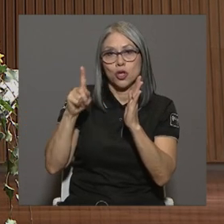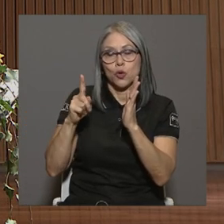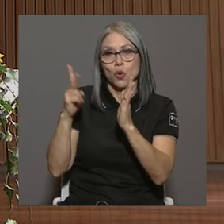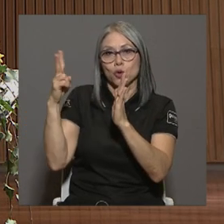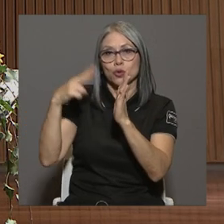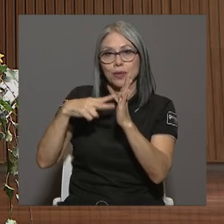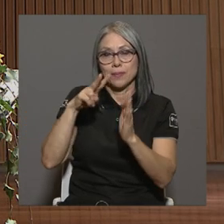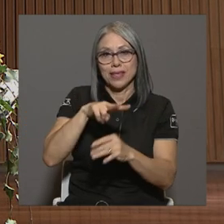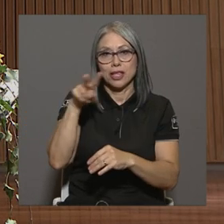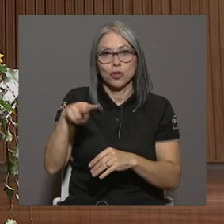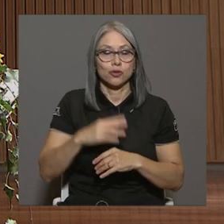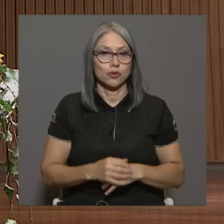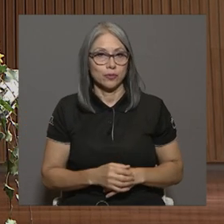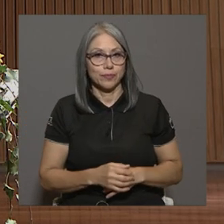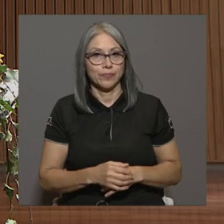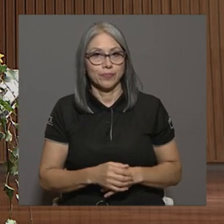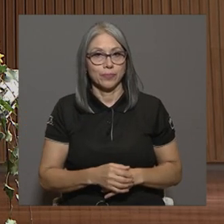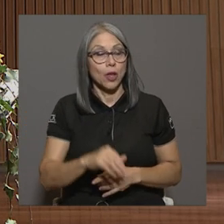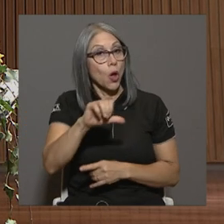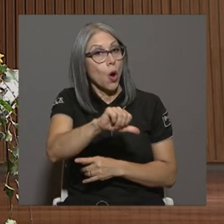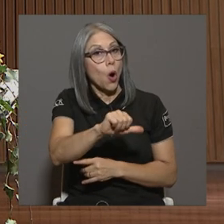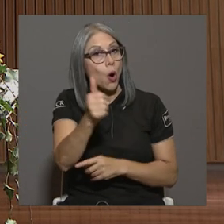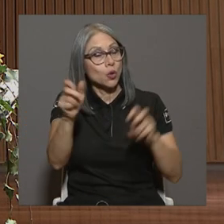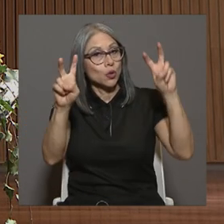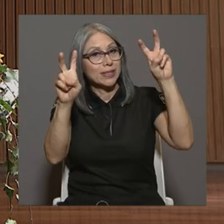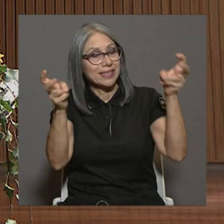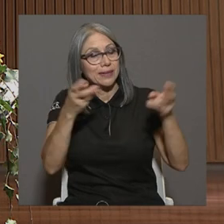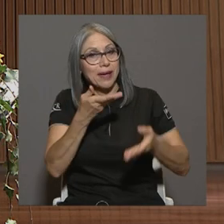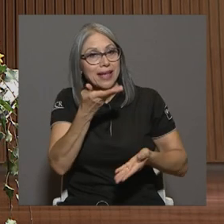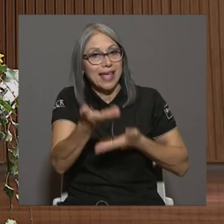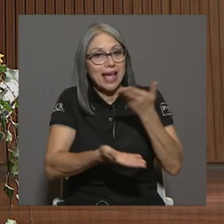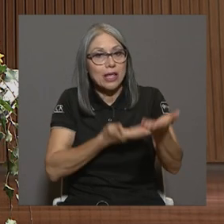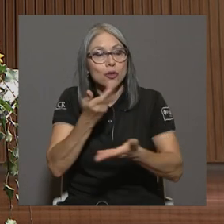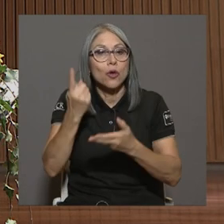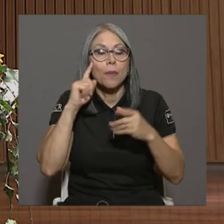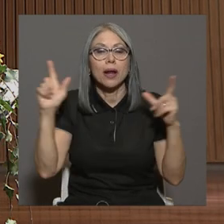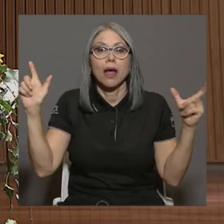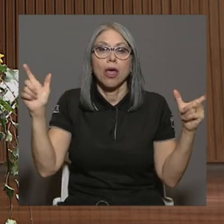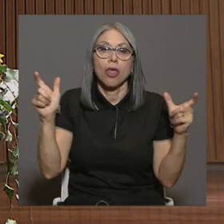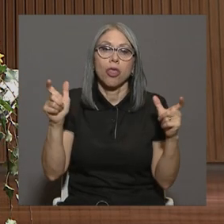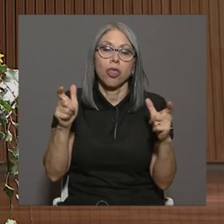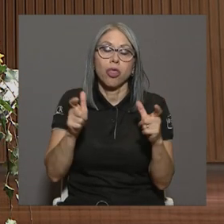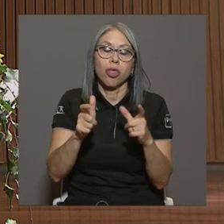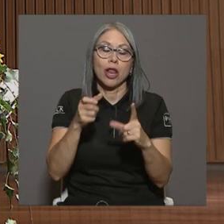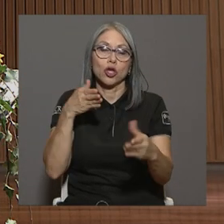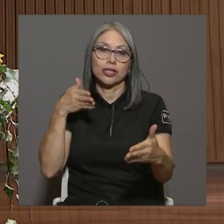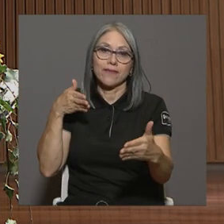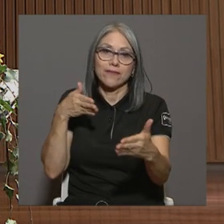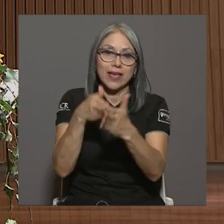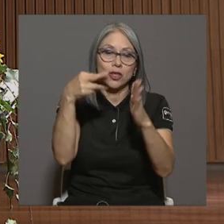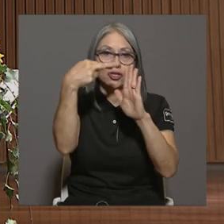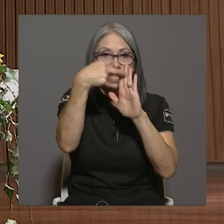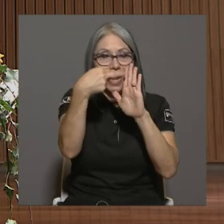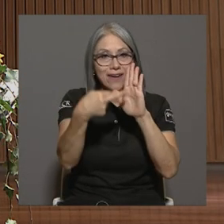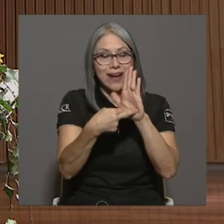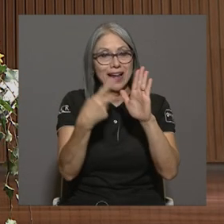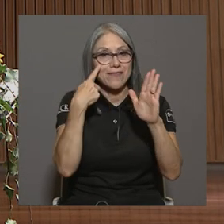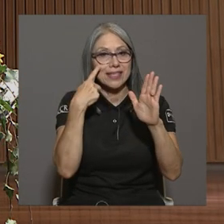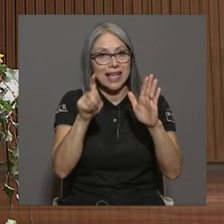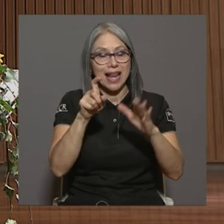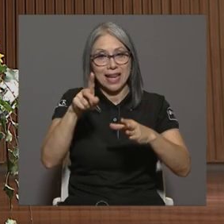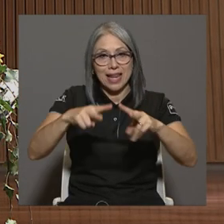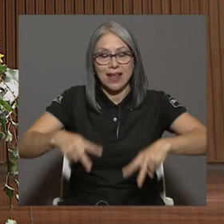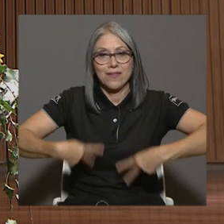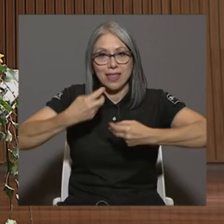2021-2022. Otro aspecto que ha contribuido a mitigar los efectos de la regla fiscal en la vida laboral de